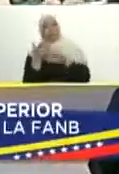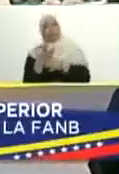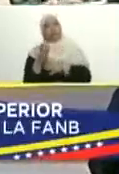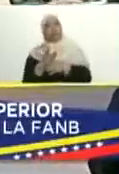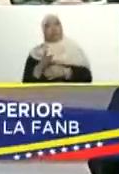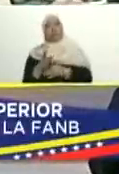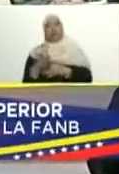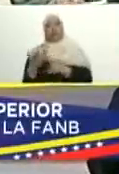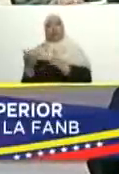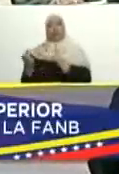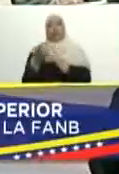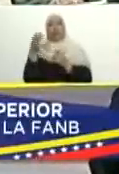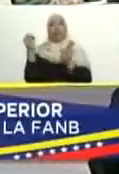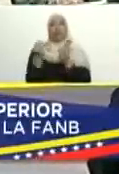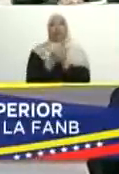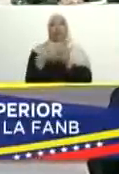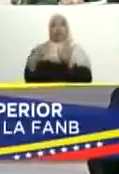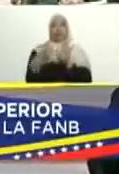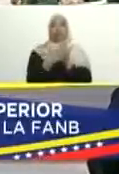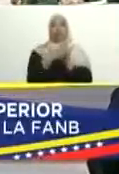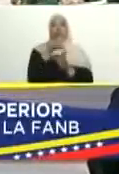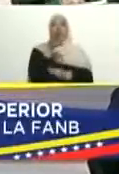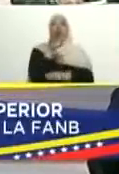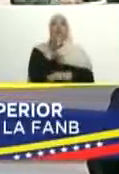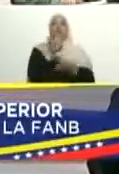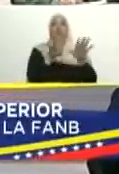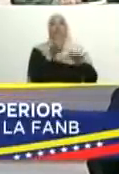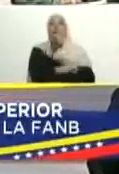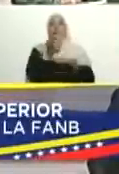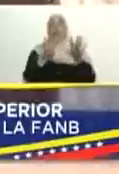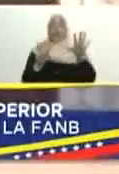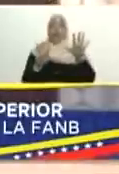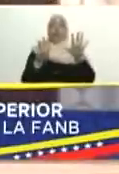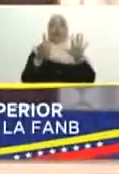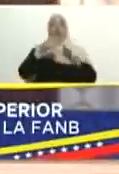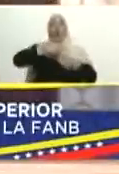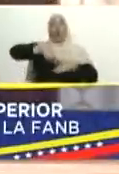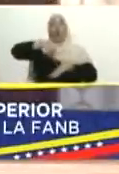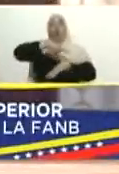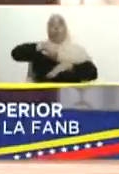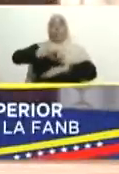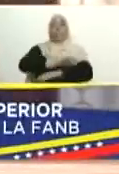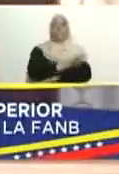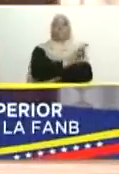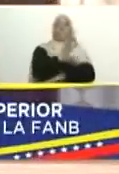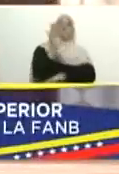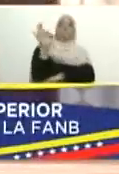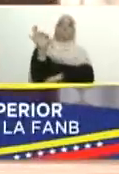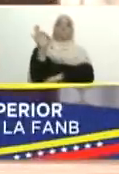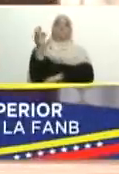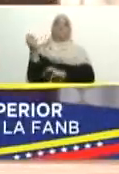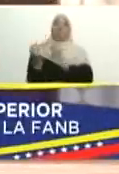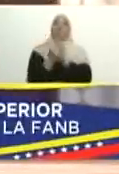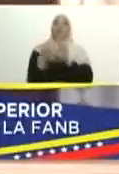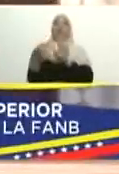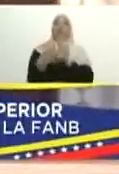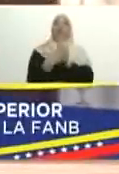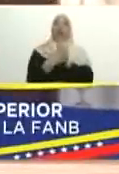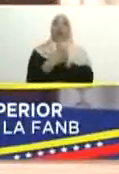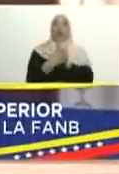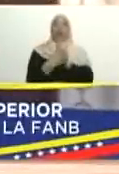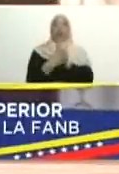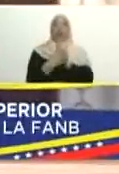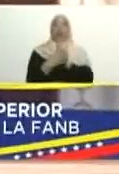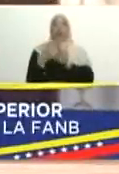Le dieron un golpe de Estado que duró 47 horas. ¿Gracias a qué? A la cohesión de la Fuerza Armada y del